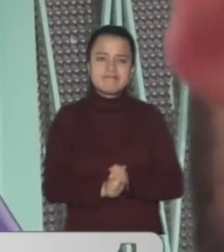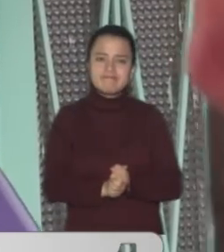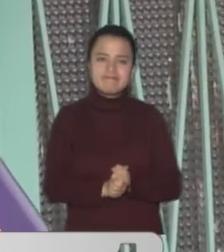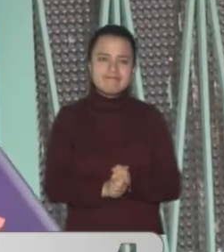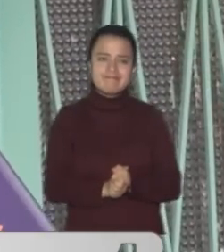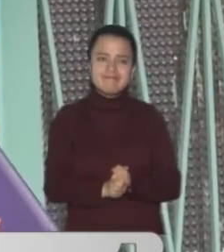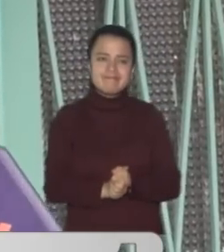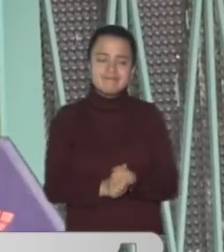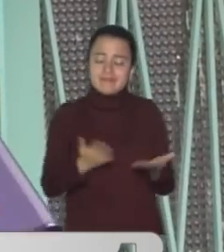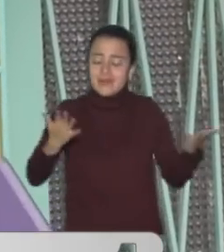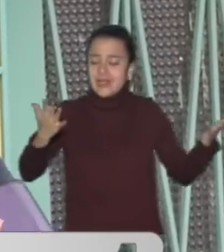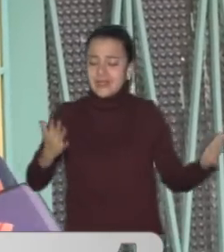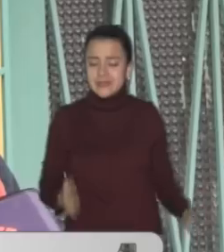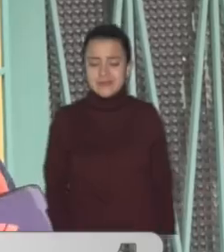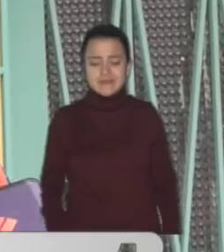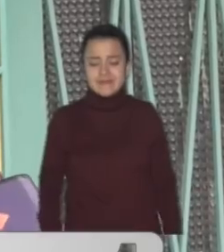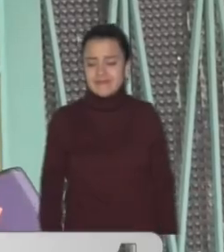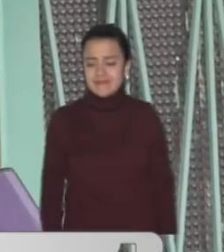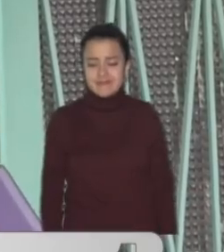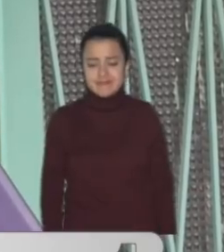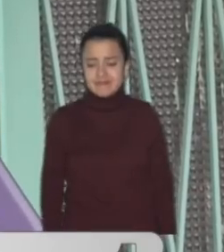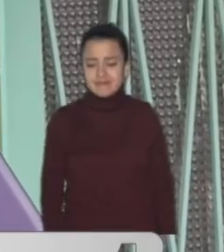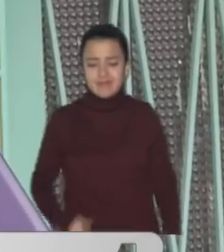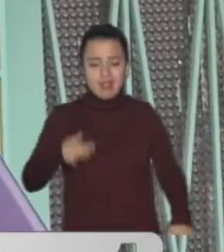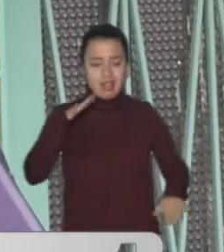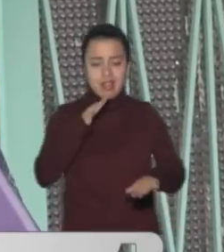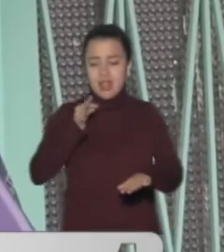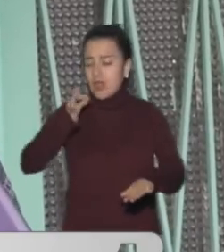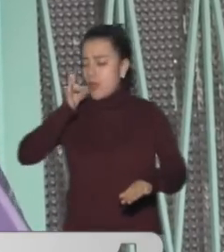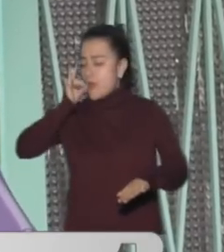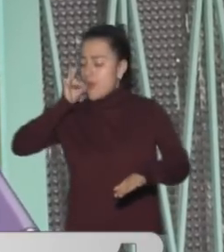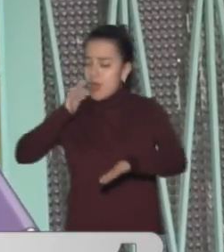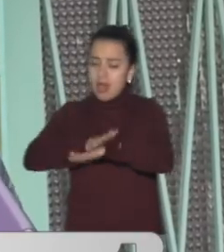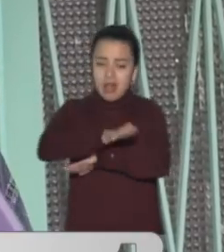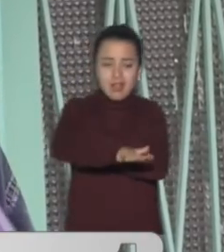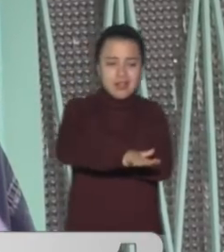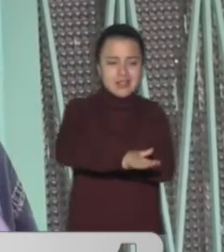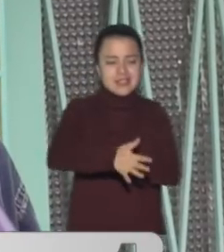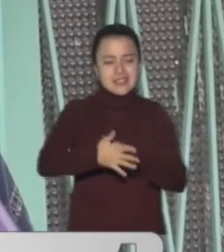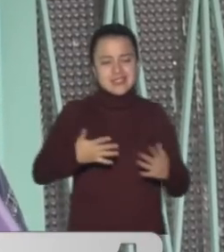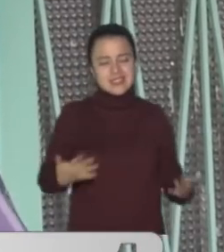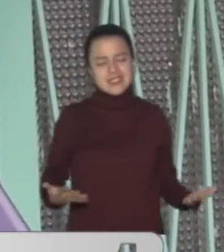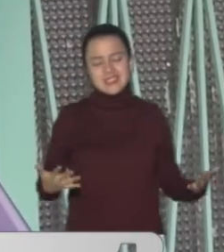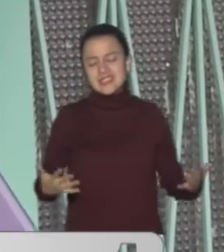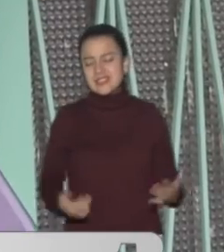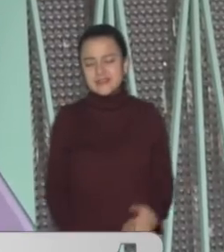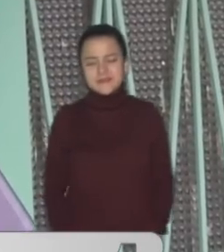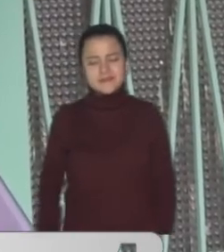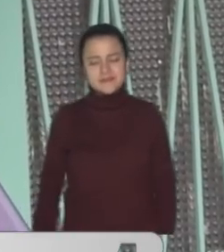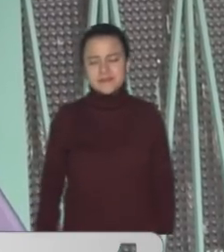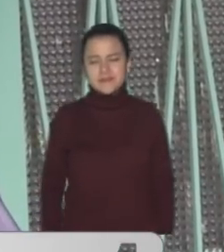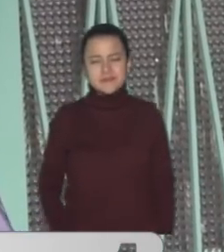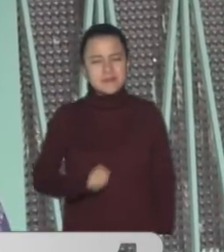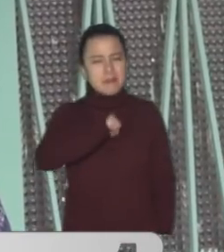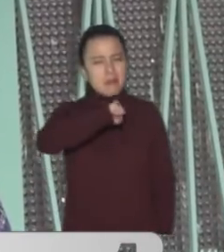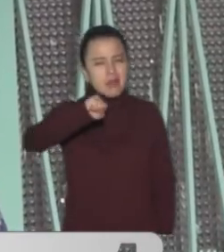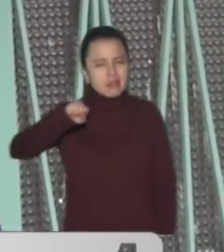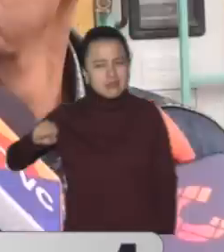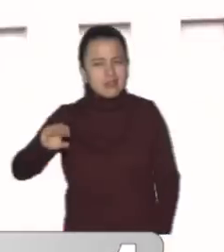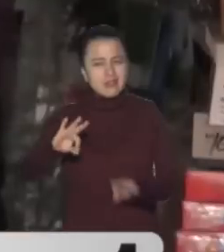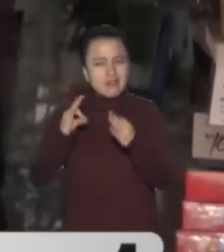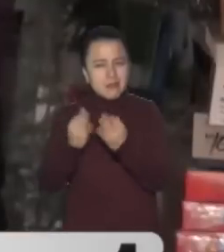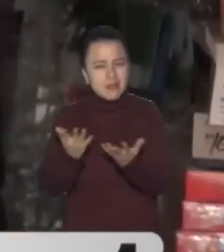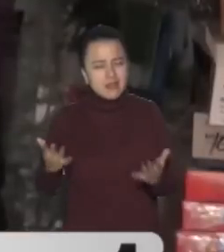una, bueno, la droga, ¿no? Una persona que ya regresa a esa situación, pues, ahí están las